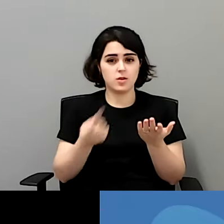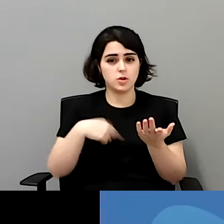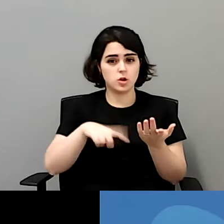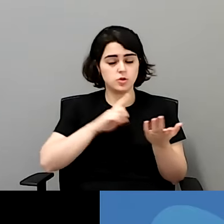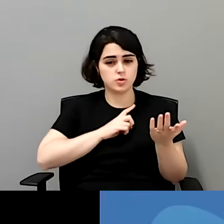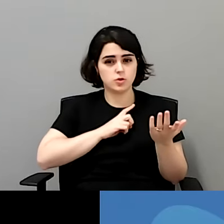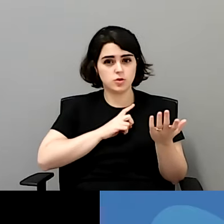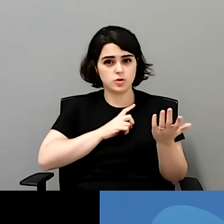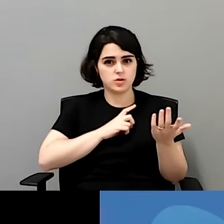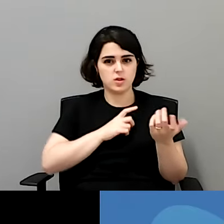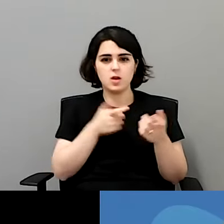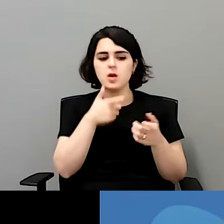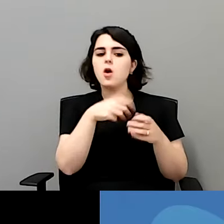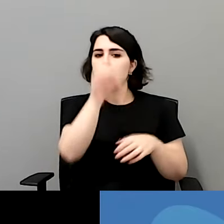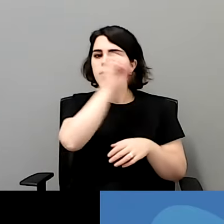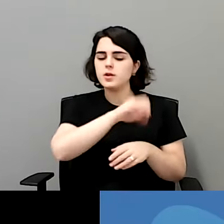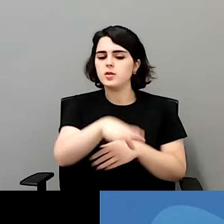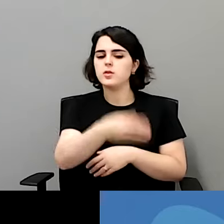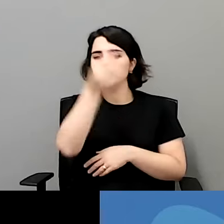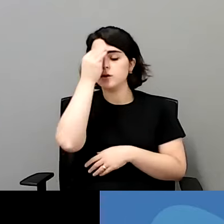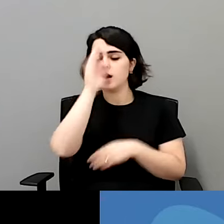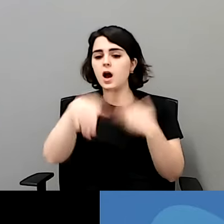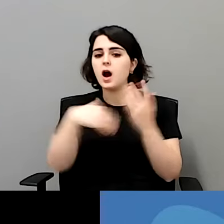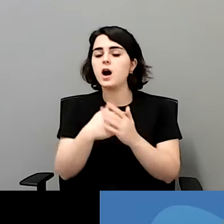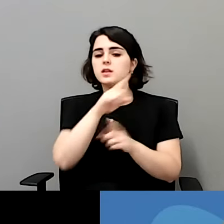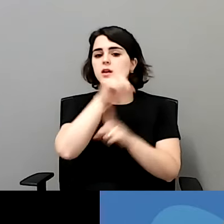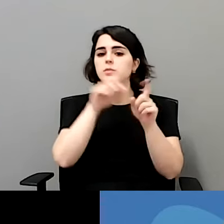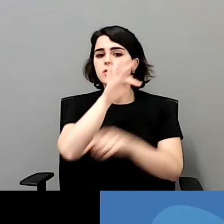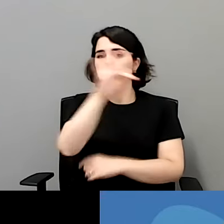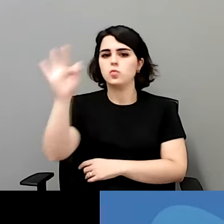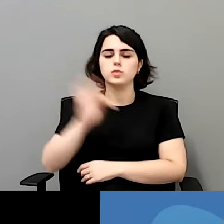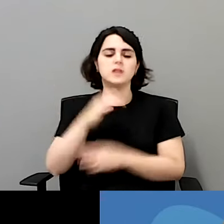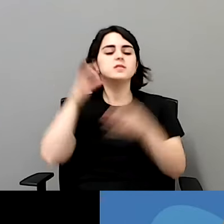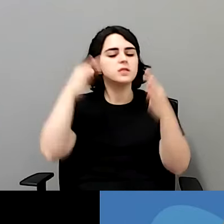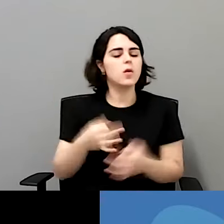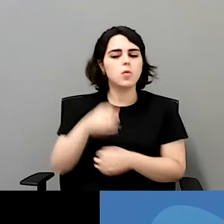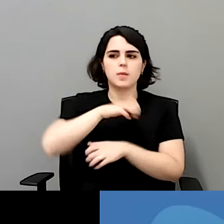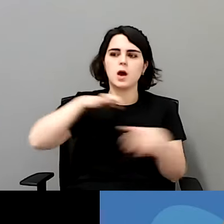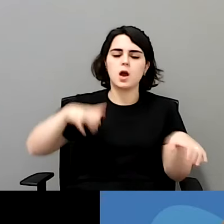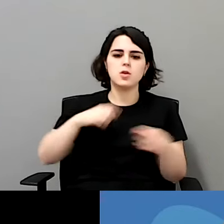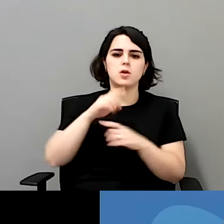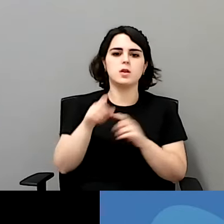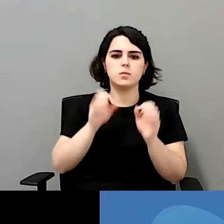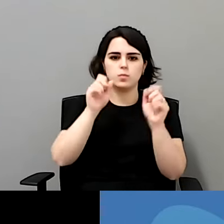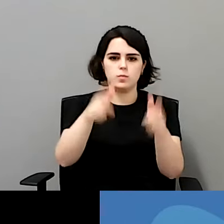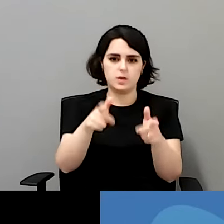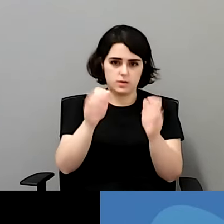nos quedamos con tu parte, eso sí, hasta el turno de preguntas, ¿vale? Donde seguro que muchas de ellas eran dirigidas a ti